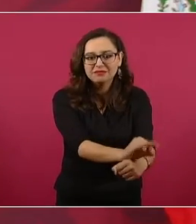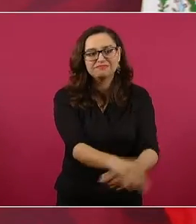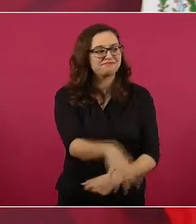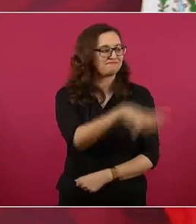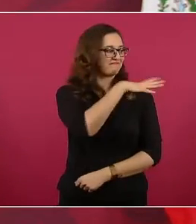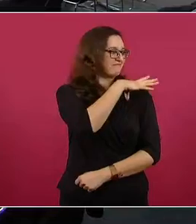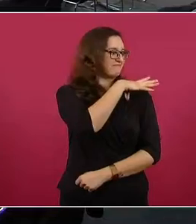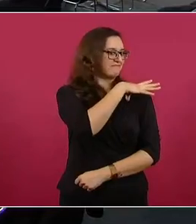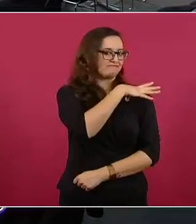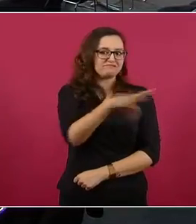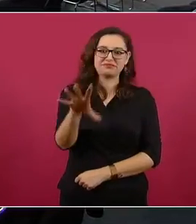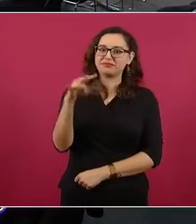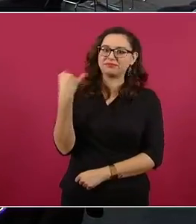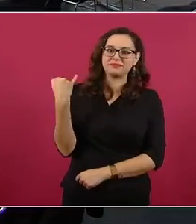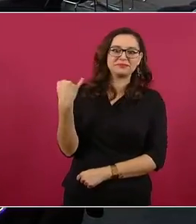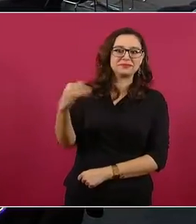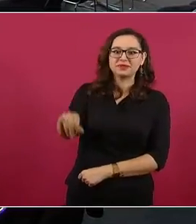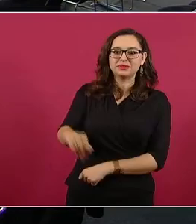de nuestro país,